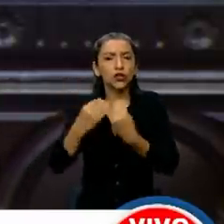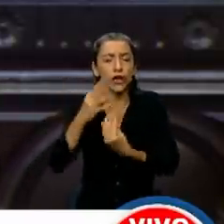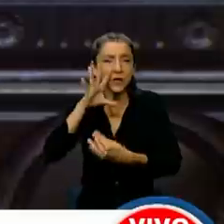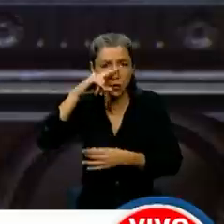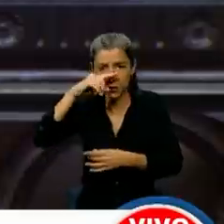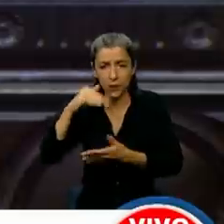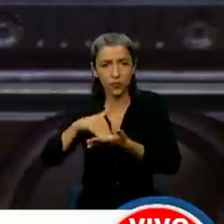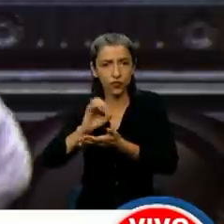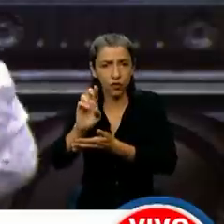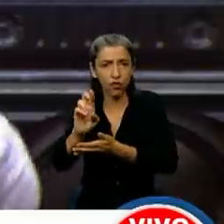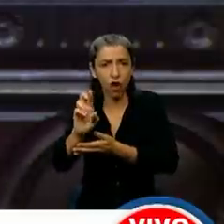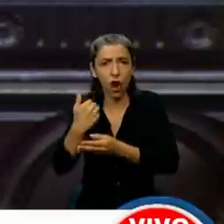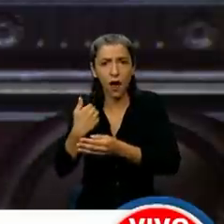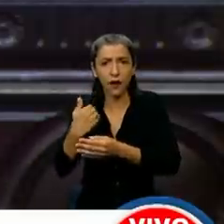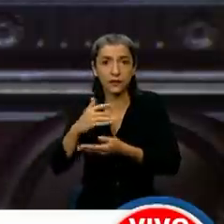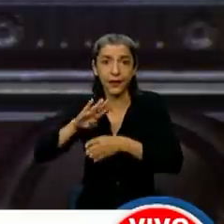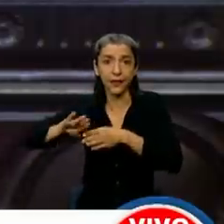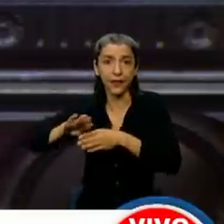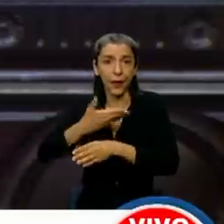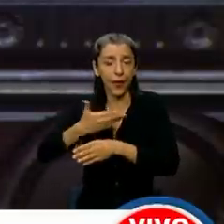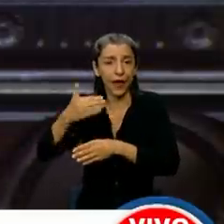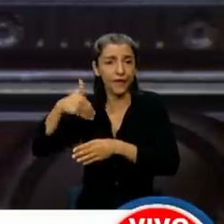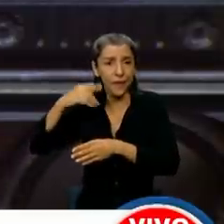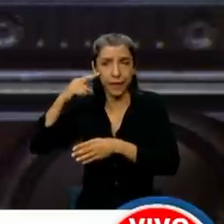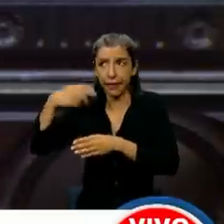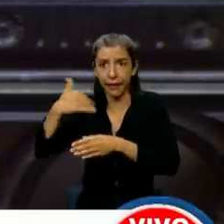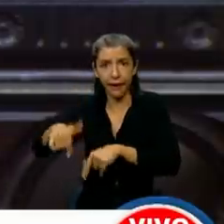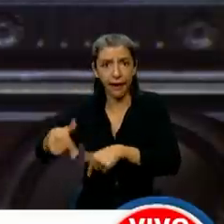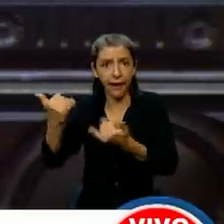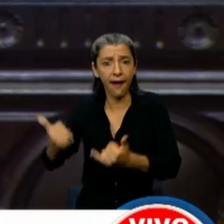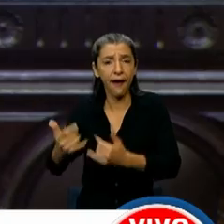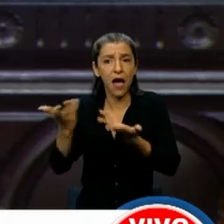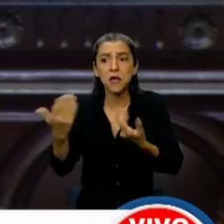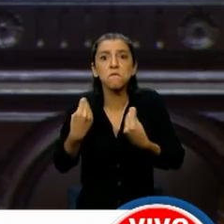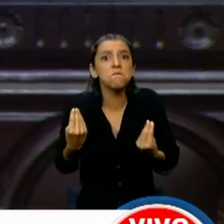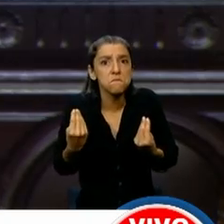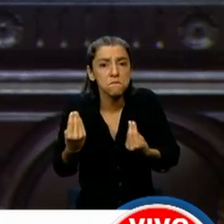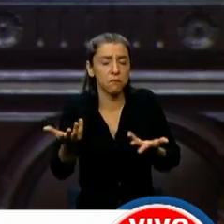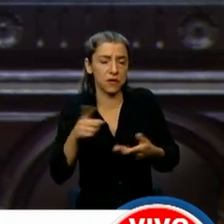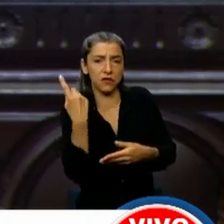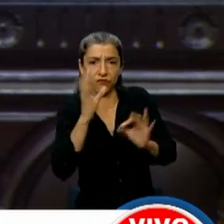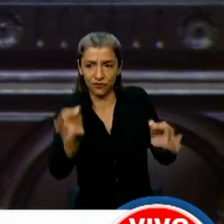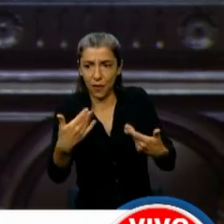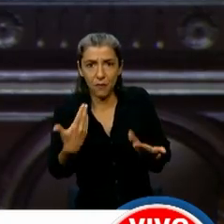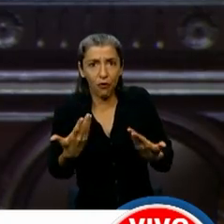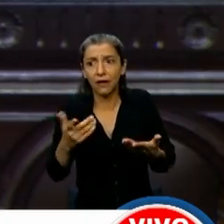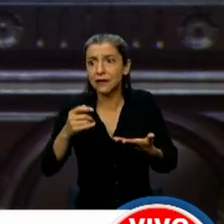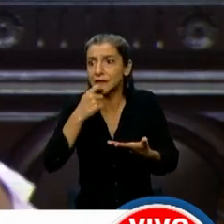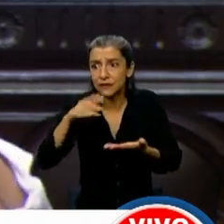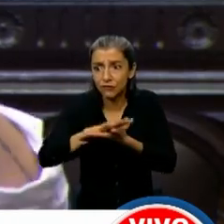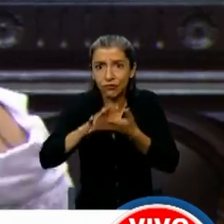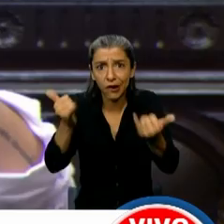el fm y digo y sabemos todos que el endeudamiento condiciona la capacidad para disponer libremente de los recursos llega acá en donde